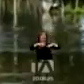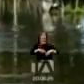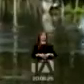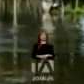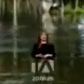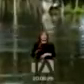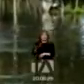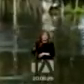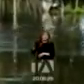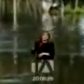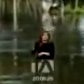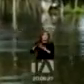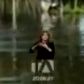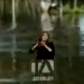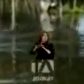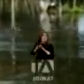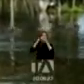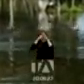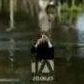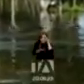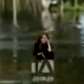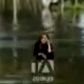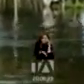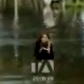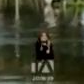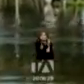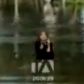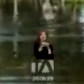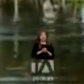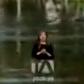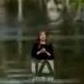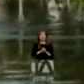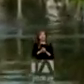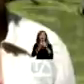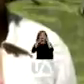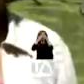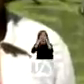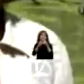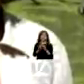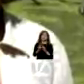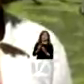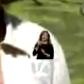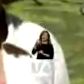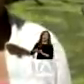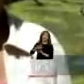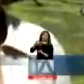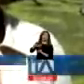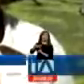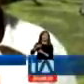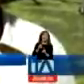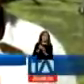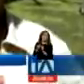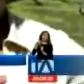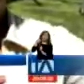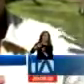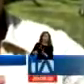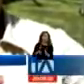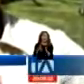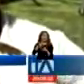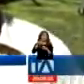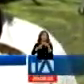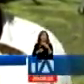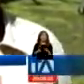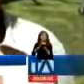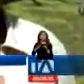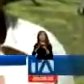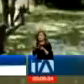de agua a las comunidades rurales, dejando viviendas aisladas. No tenemos cómo cruzar al carretero, ni salir para el río,